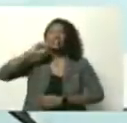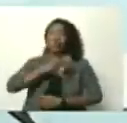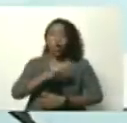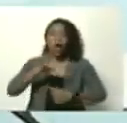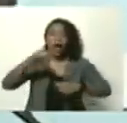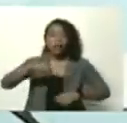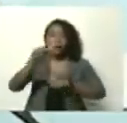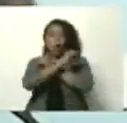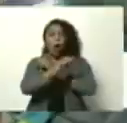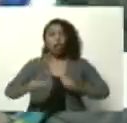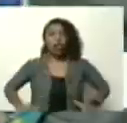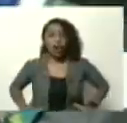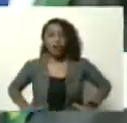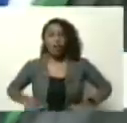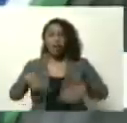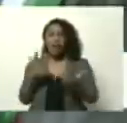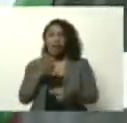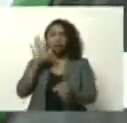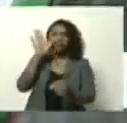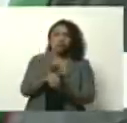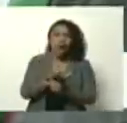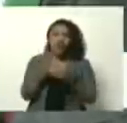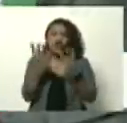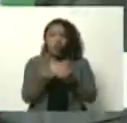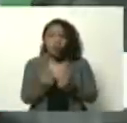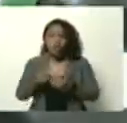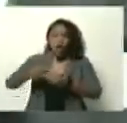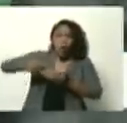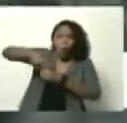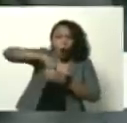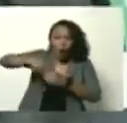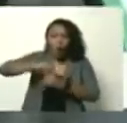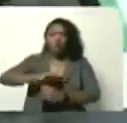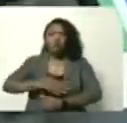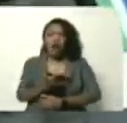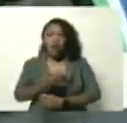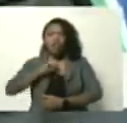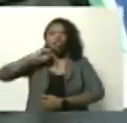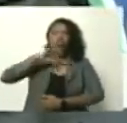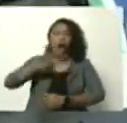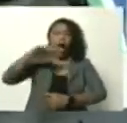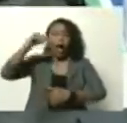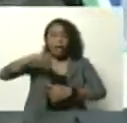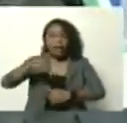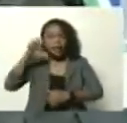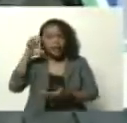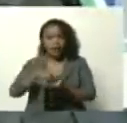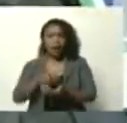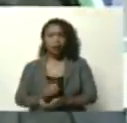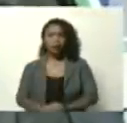Portuguesa va a tapar el mayor número de huecos posible en la historia de pesado